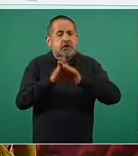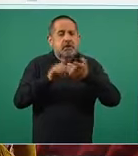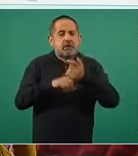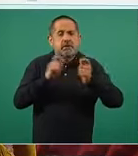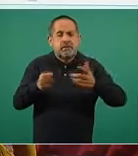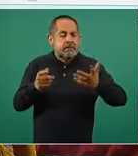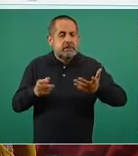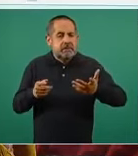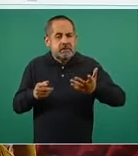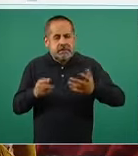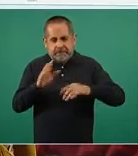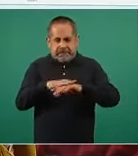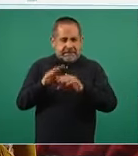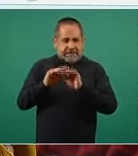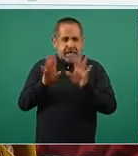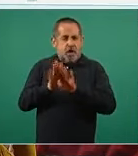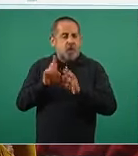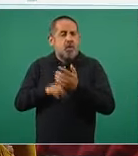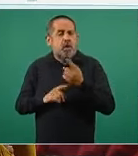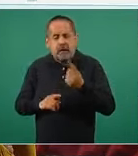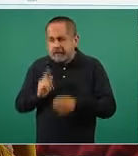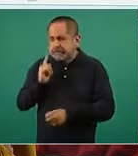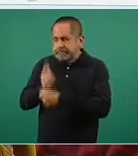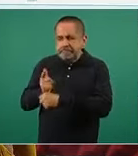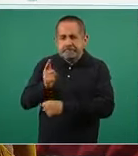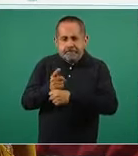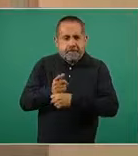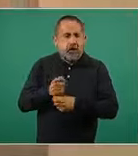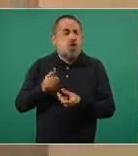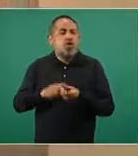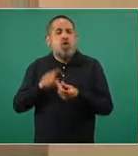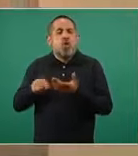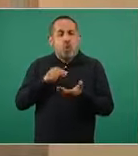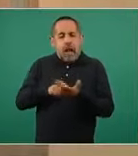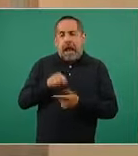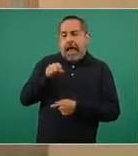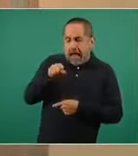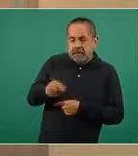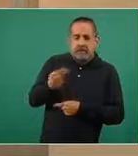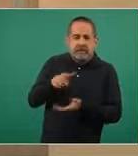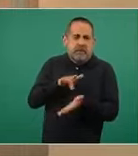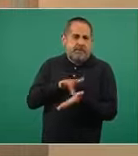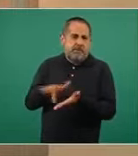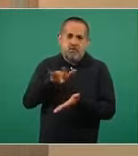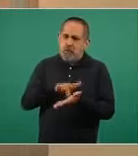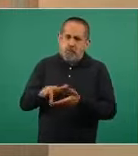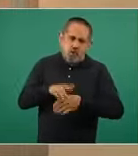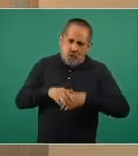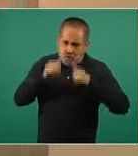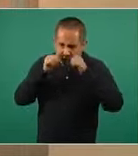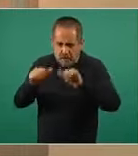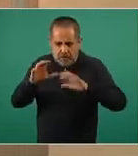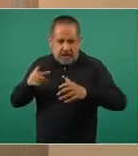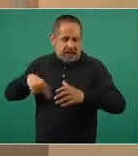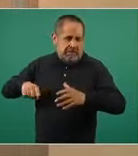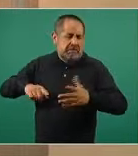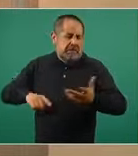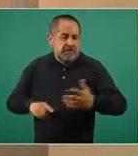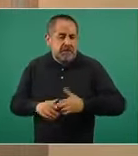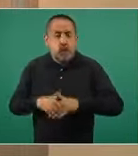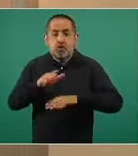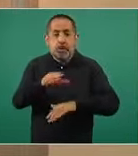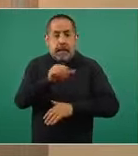una clara identificación de aquellas entidades o zonas donde requieren apoyo y mayor atención para la población. En relación a